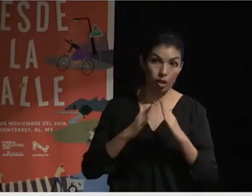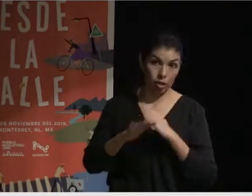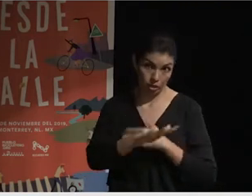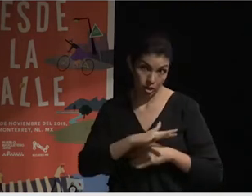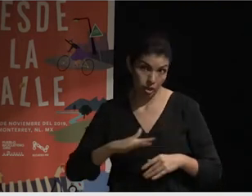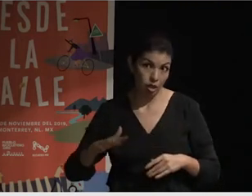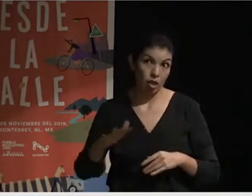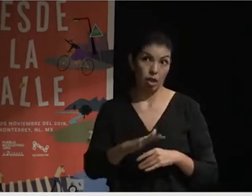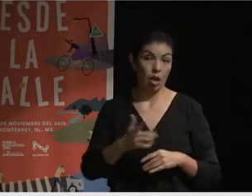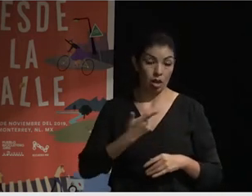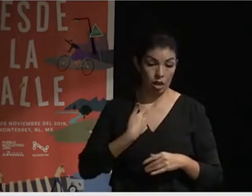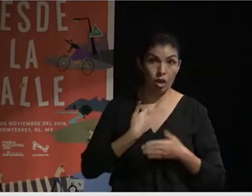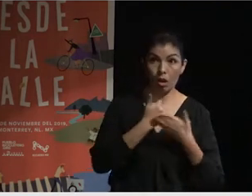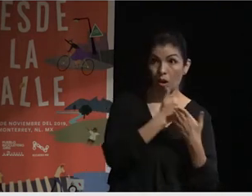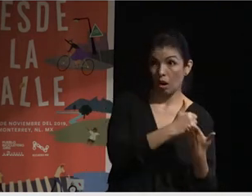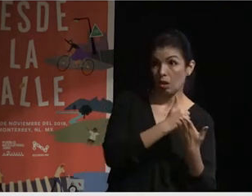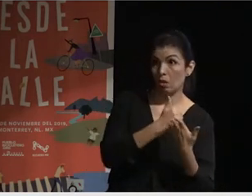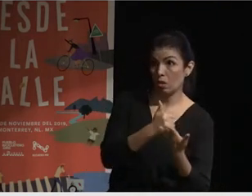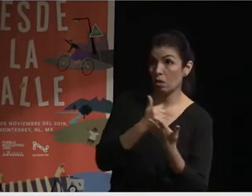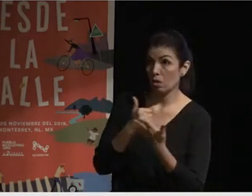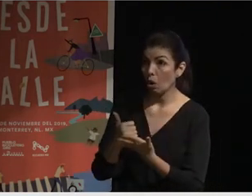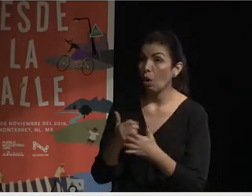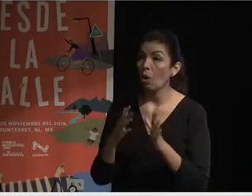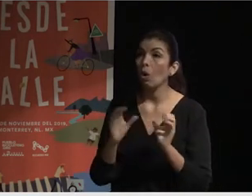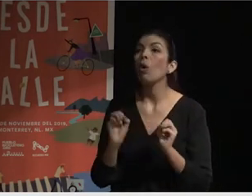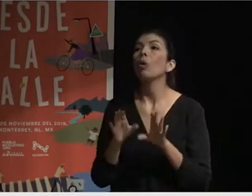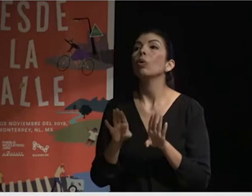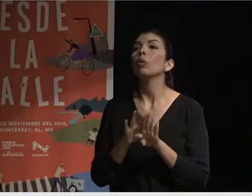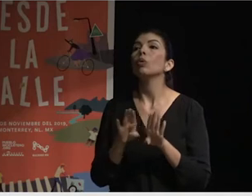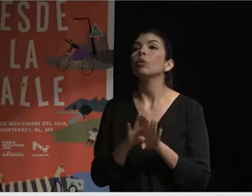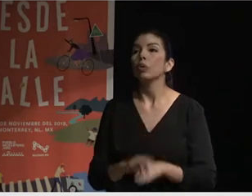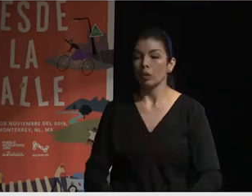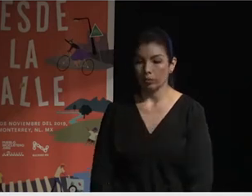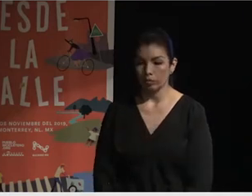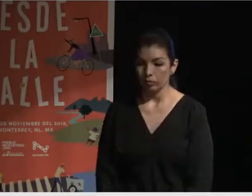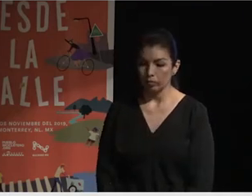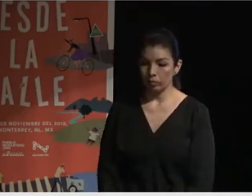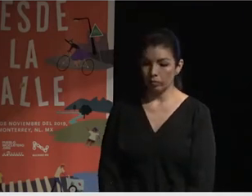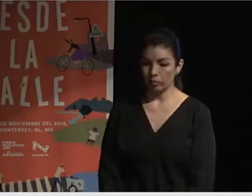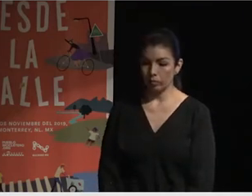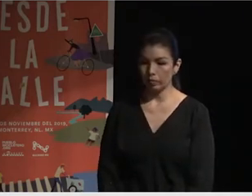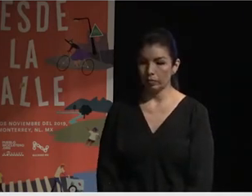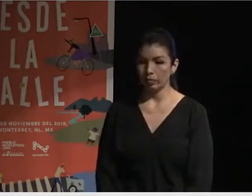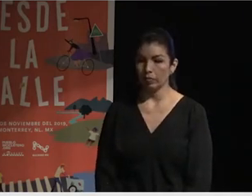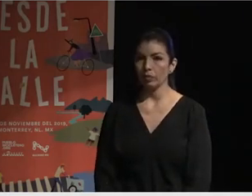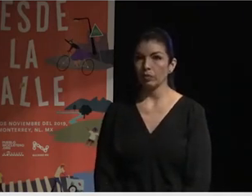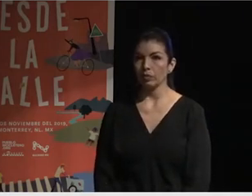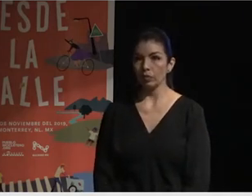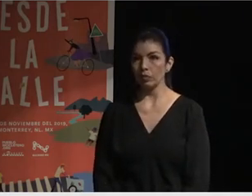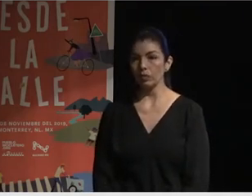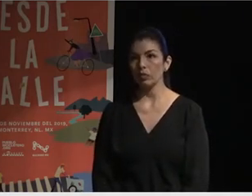no? ¿O la promuevo como la solución de manera externa? Y yo creo que para poder entender la